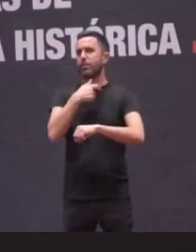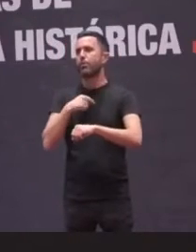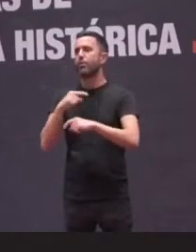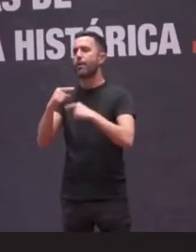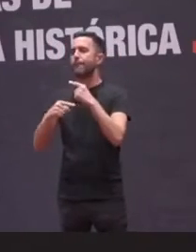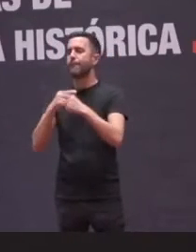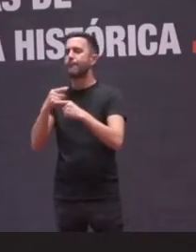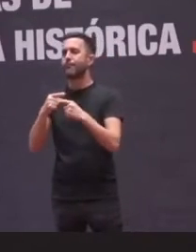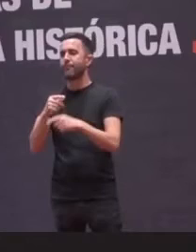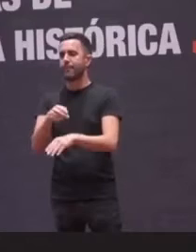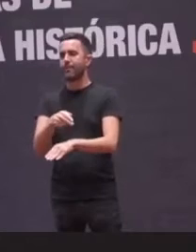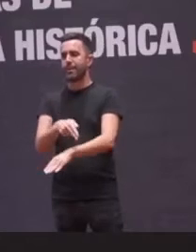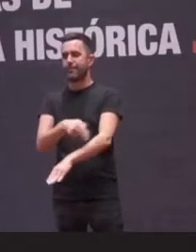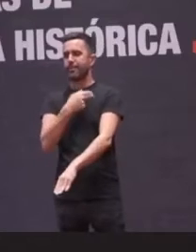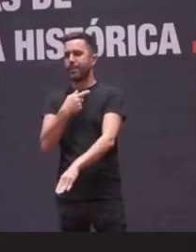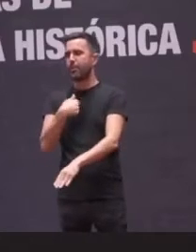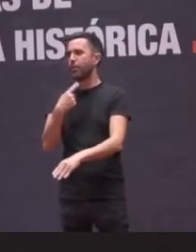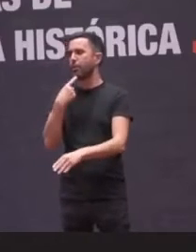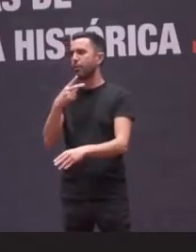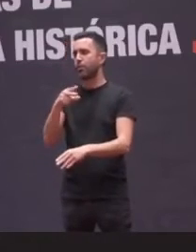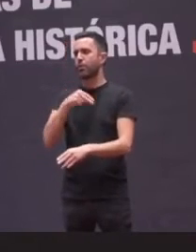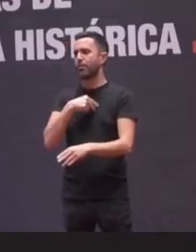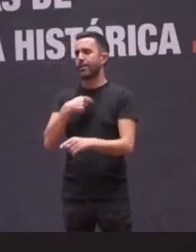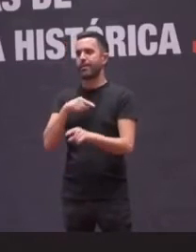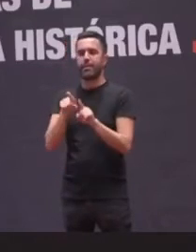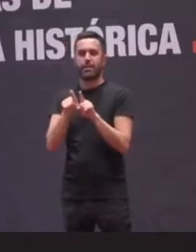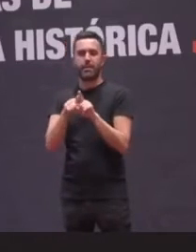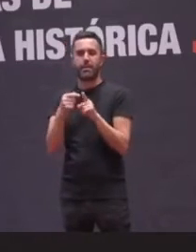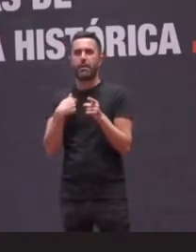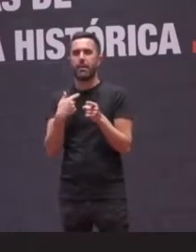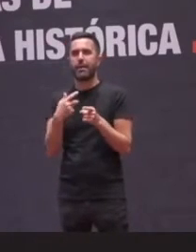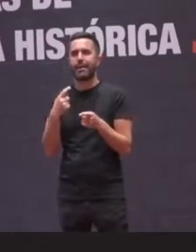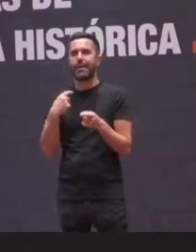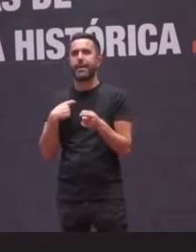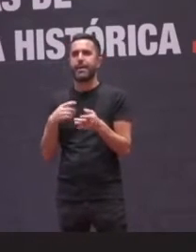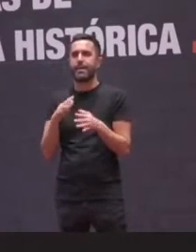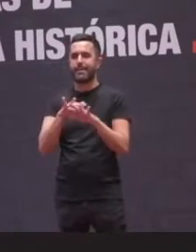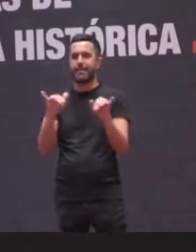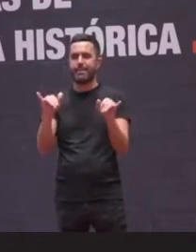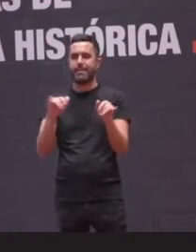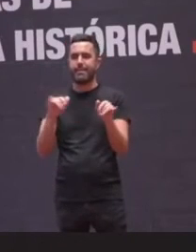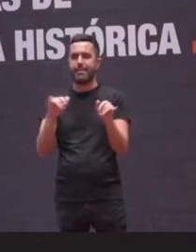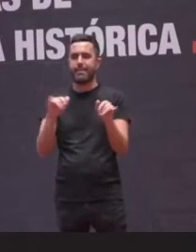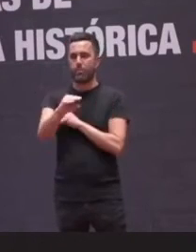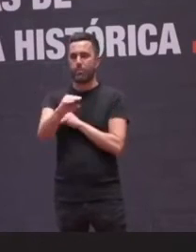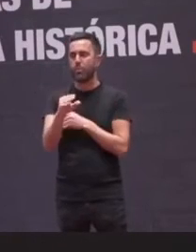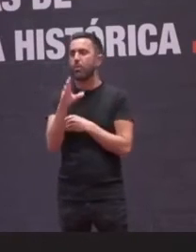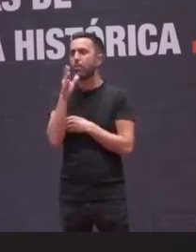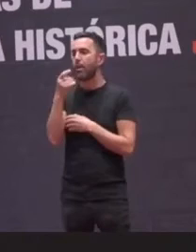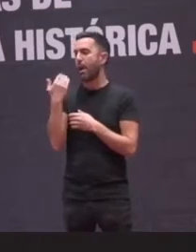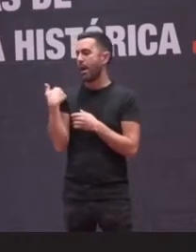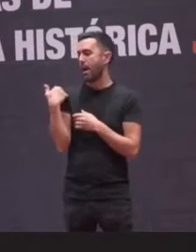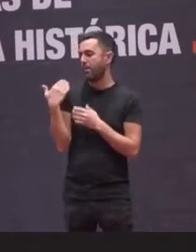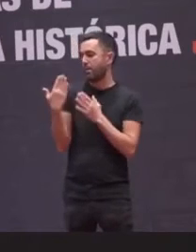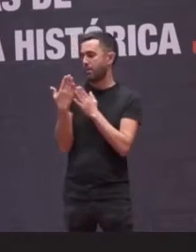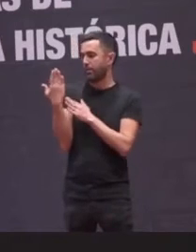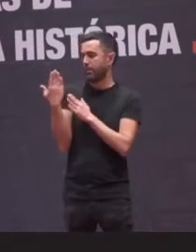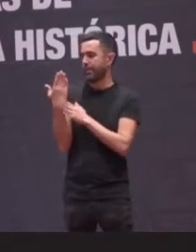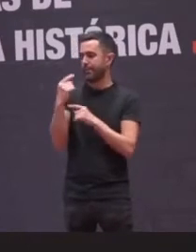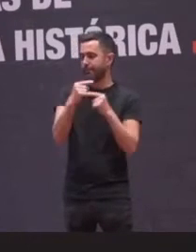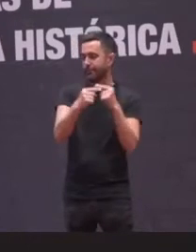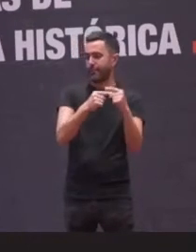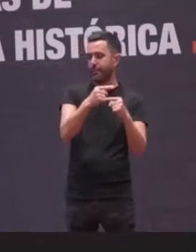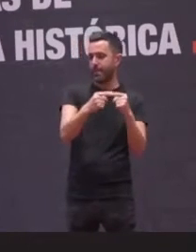non sei se conocedes, hai un auto dictado hai 3 días no que a familia, os demandados,